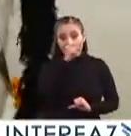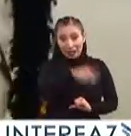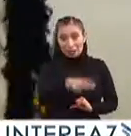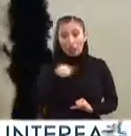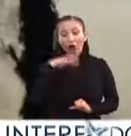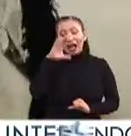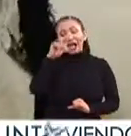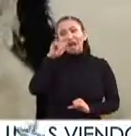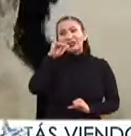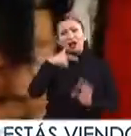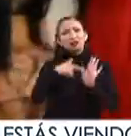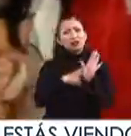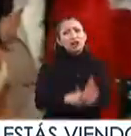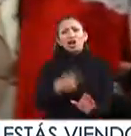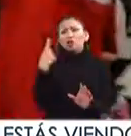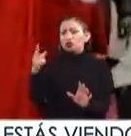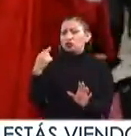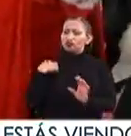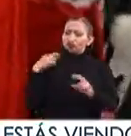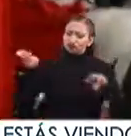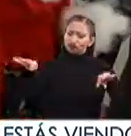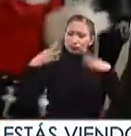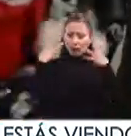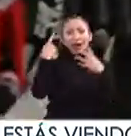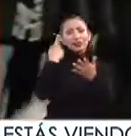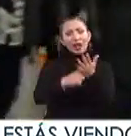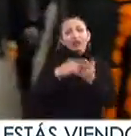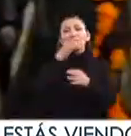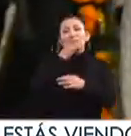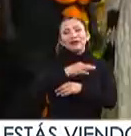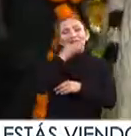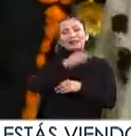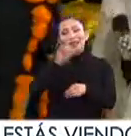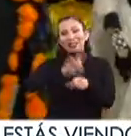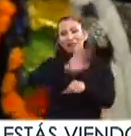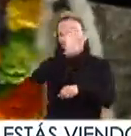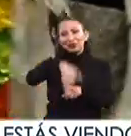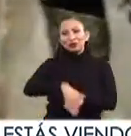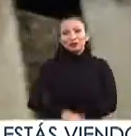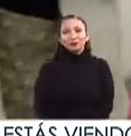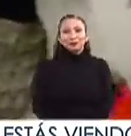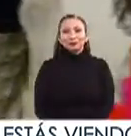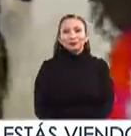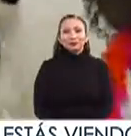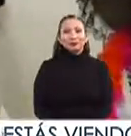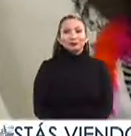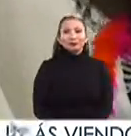la Catrina sigue manteniendo su papel protagónico dentro de las festividades del Día de Muertos.